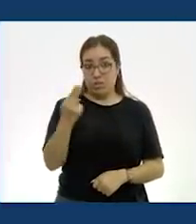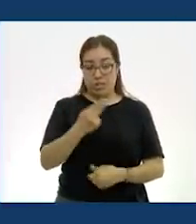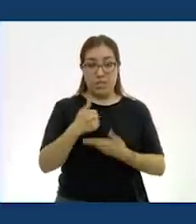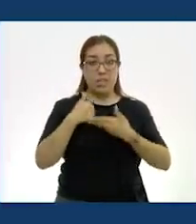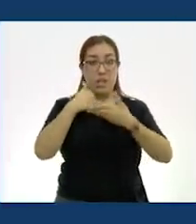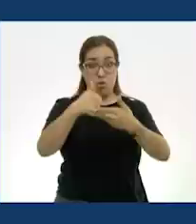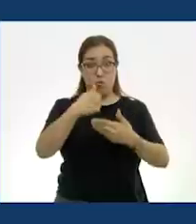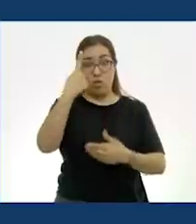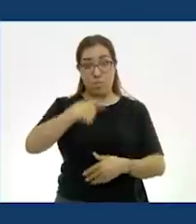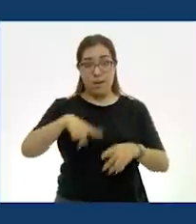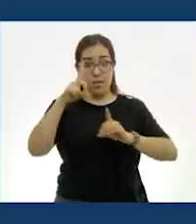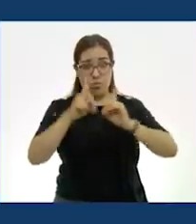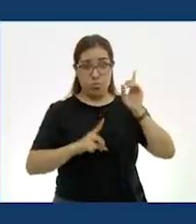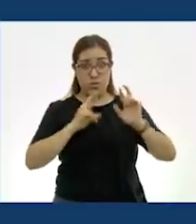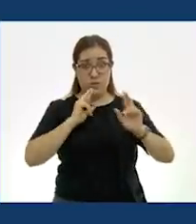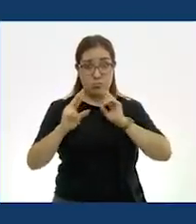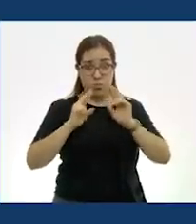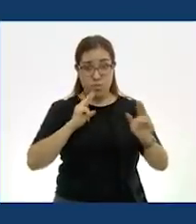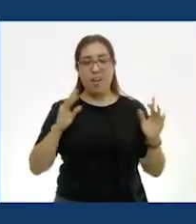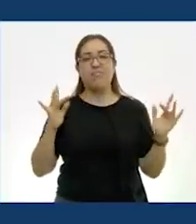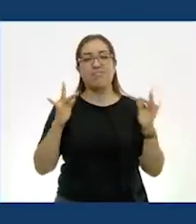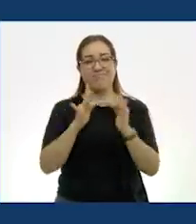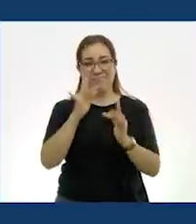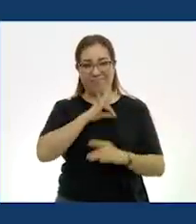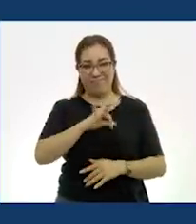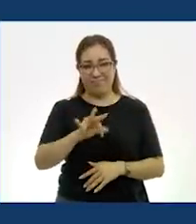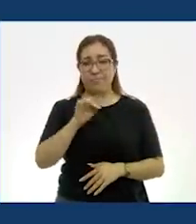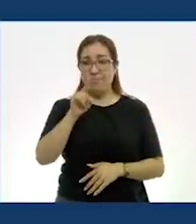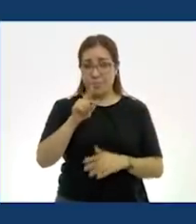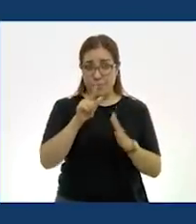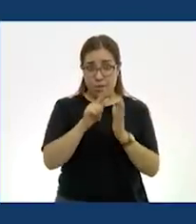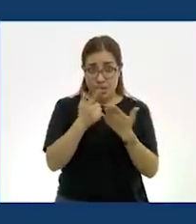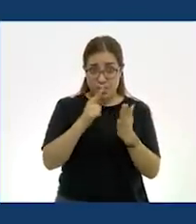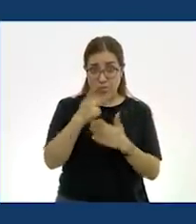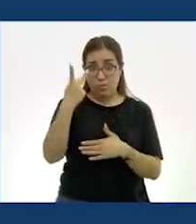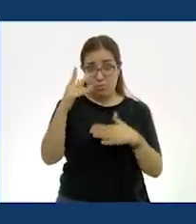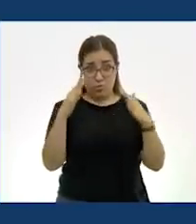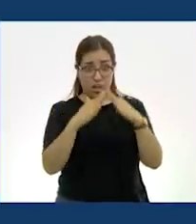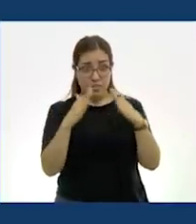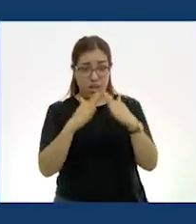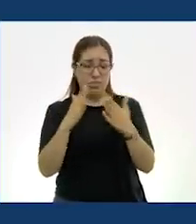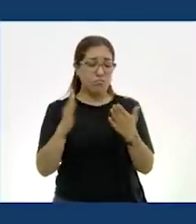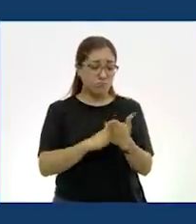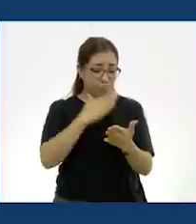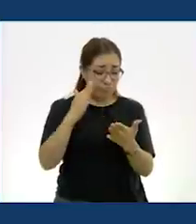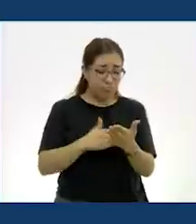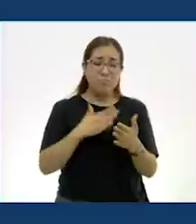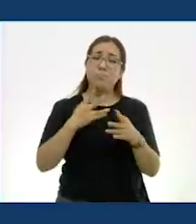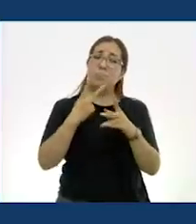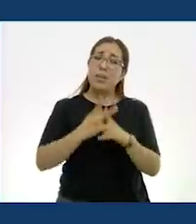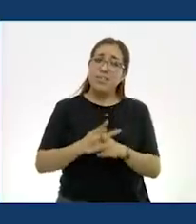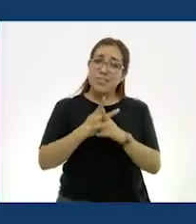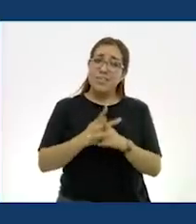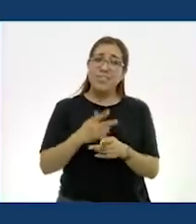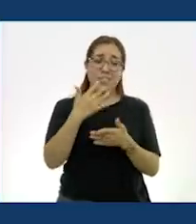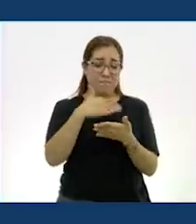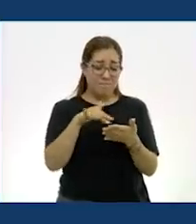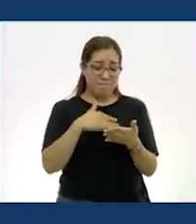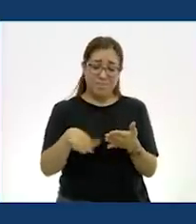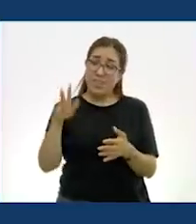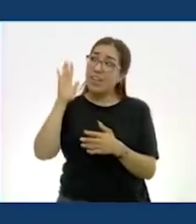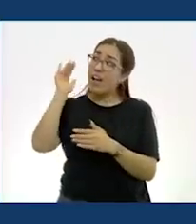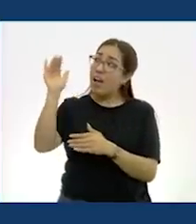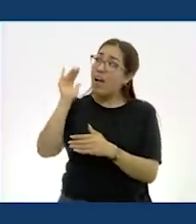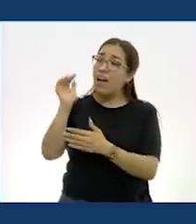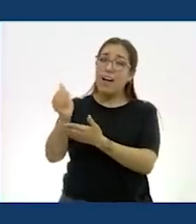para resolver tus dudas, contáctanos. Si tienes tus libros de texto en casa, consúltalos. Léelos con paciencia y pide ayuda a un adulto